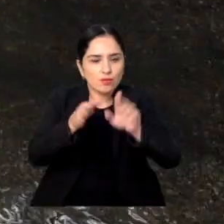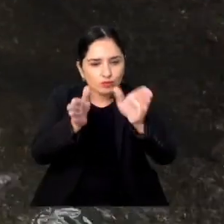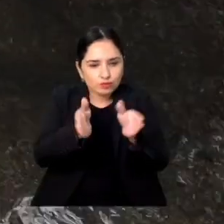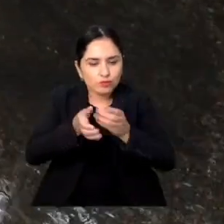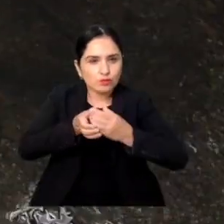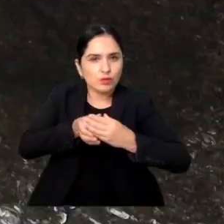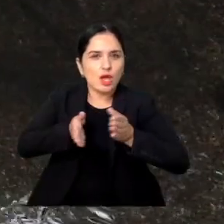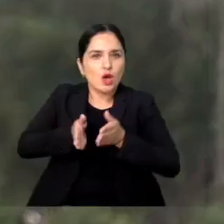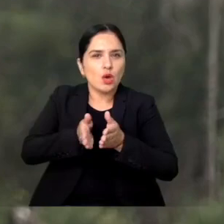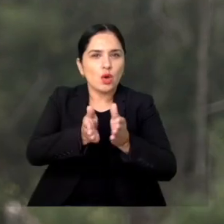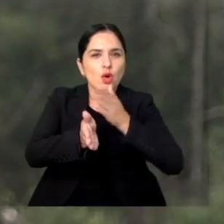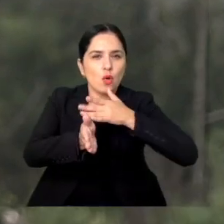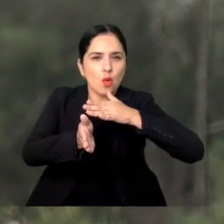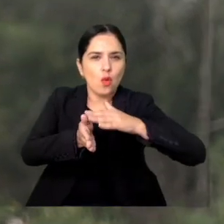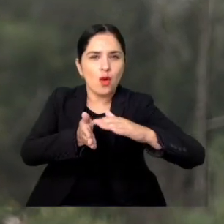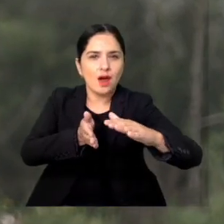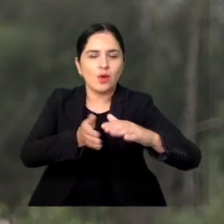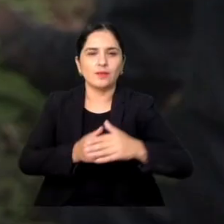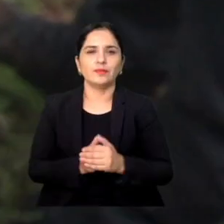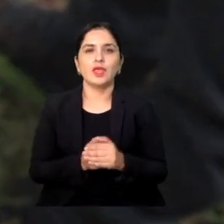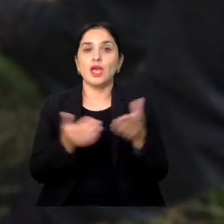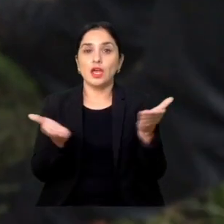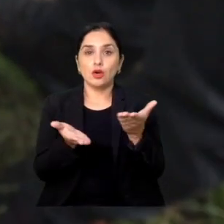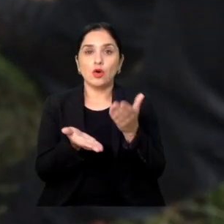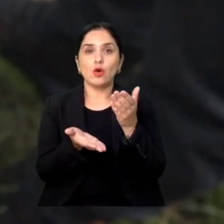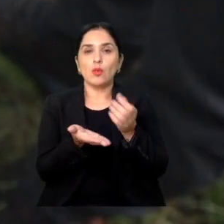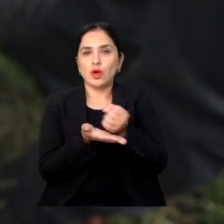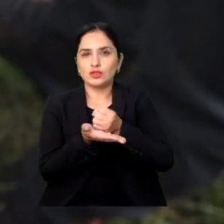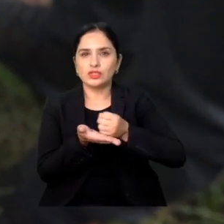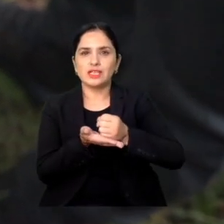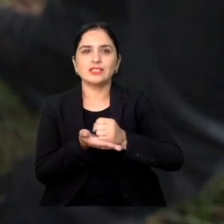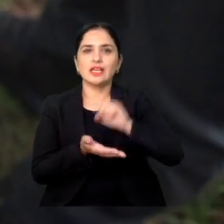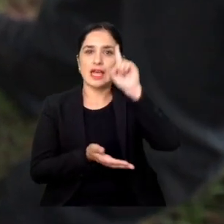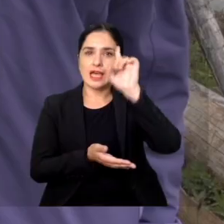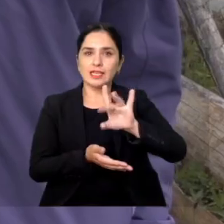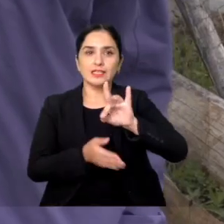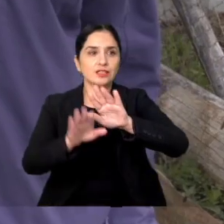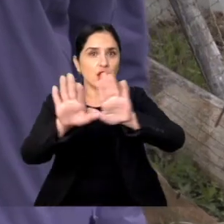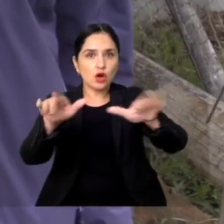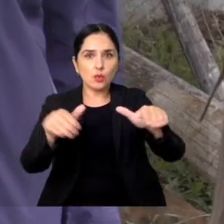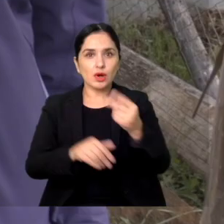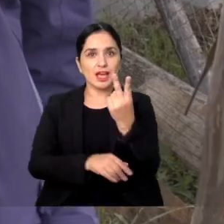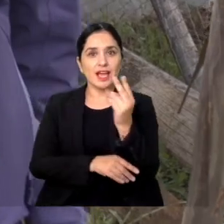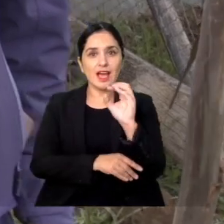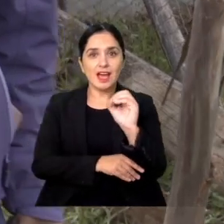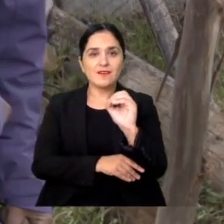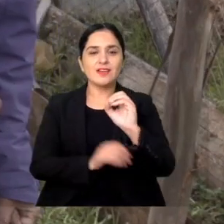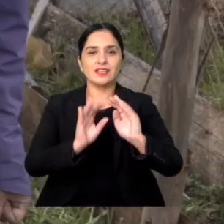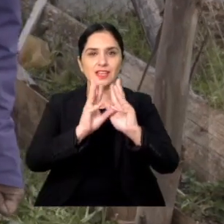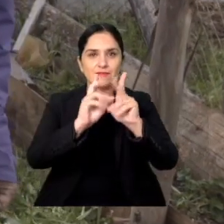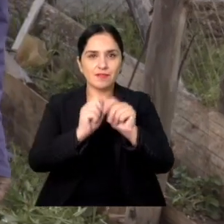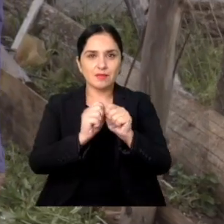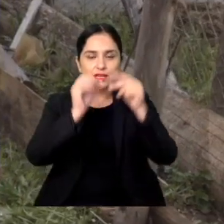agua o las microcuencas, como se le llama. Como organización decidimos convocar a 20 familias